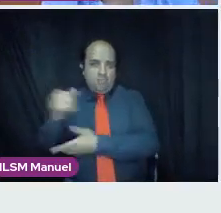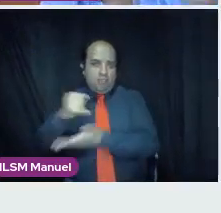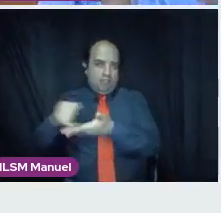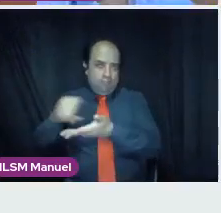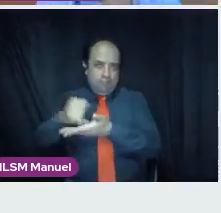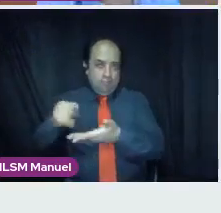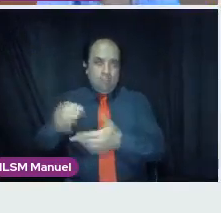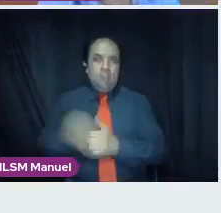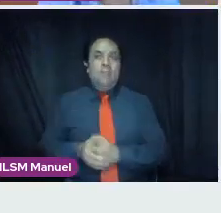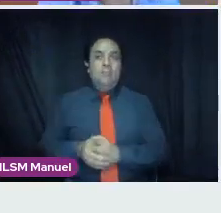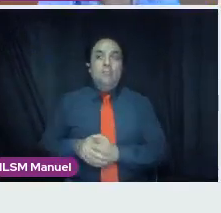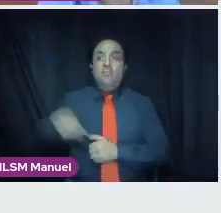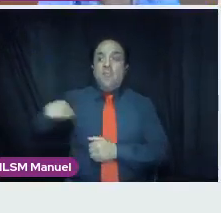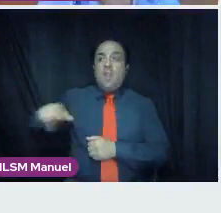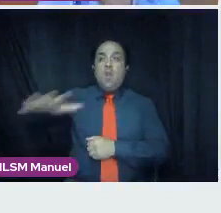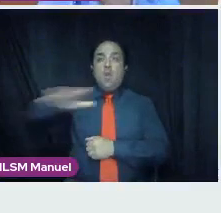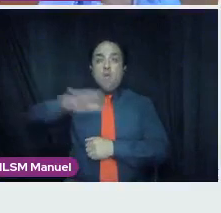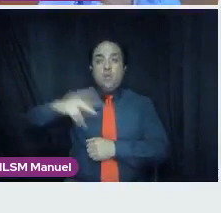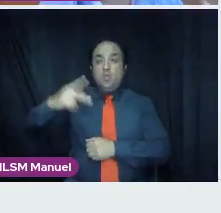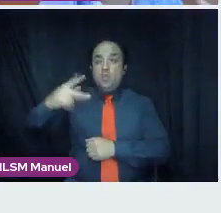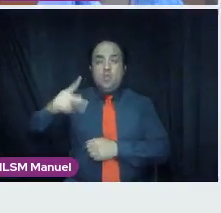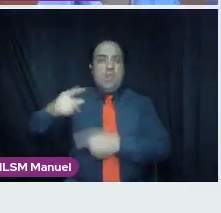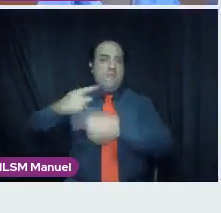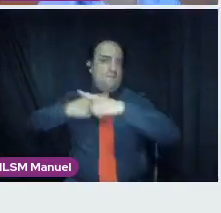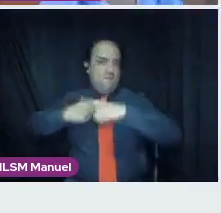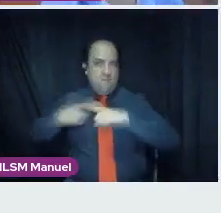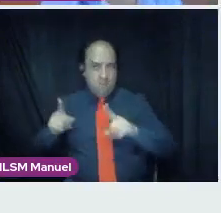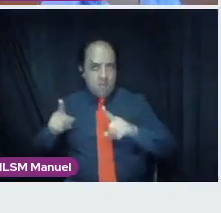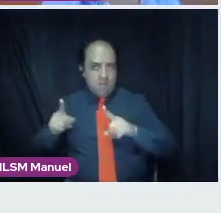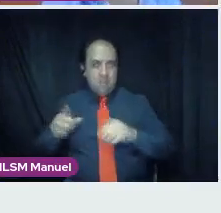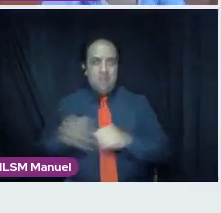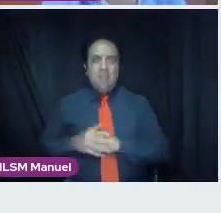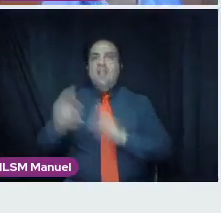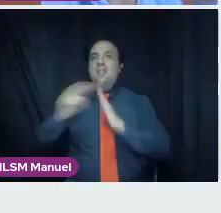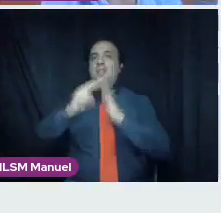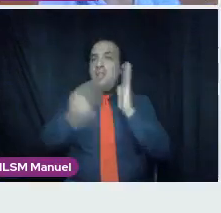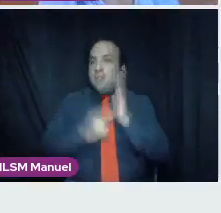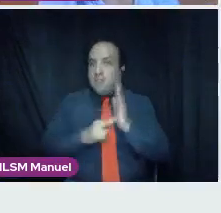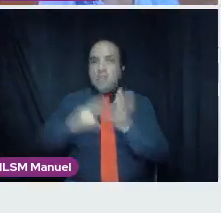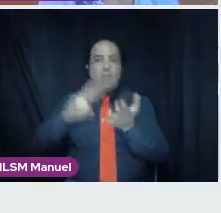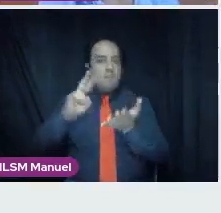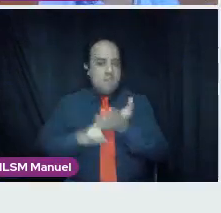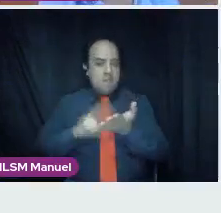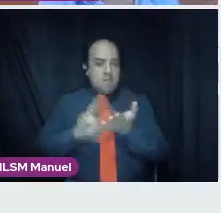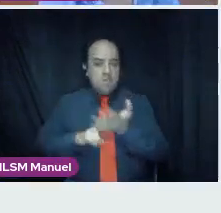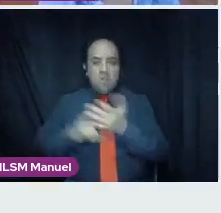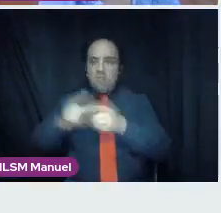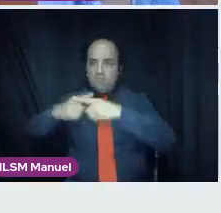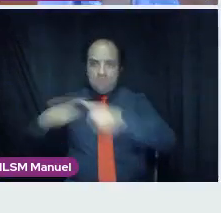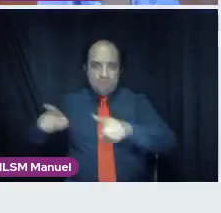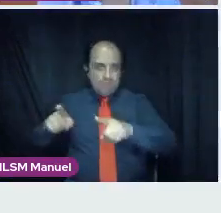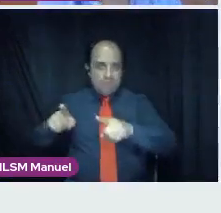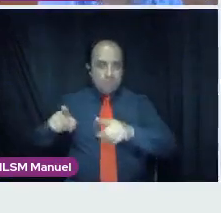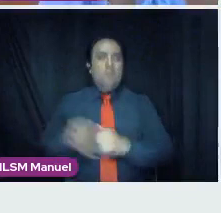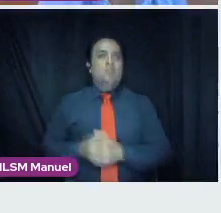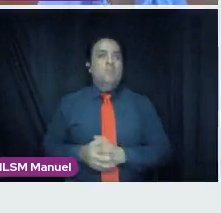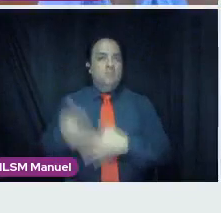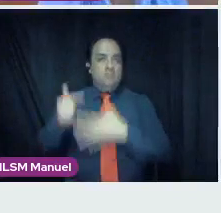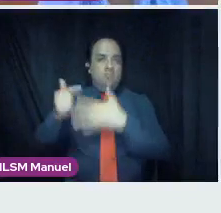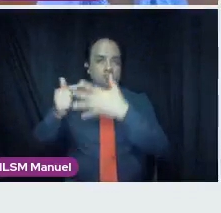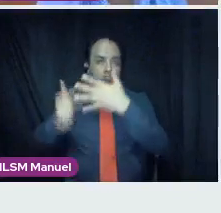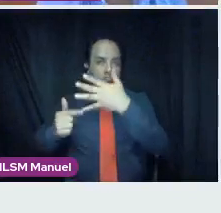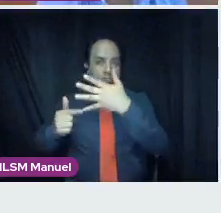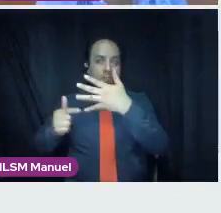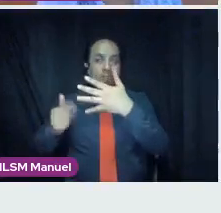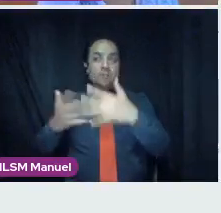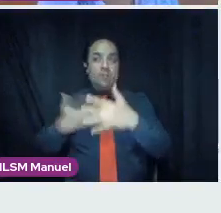en donde el contexto es completamente distinto, las normas, los valores son distintos y se manejan de